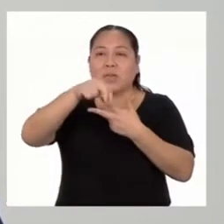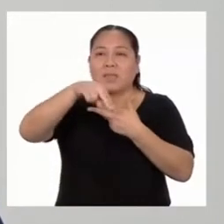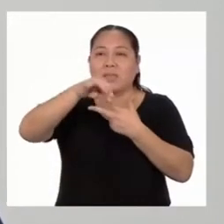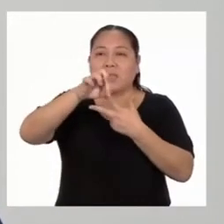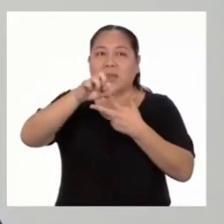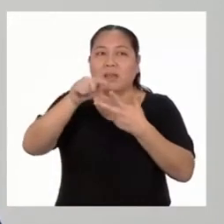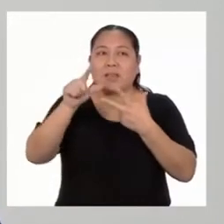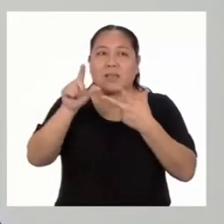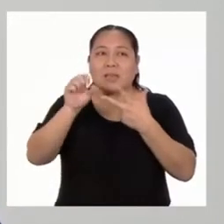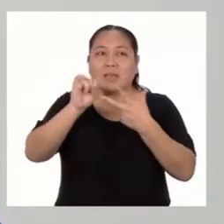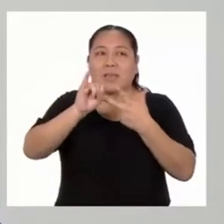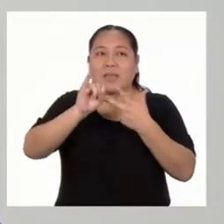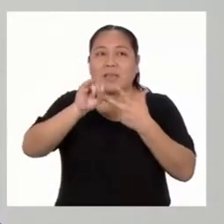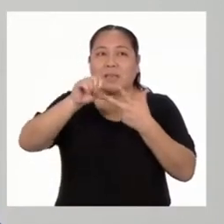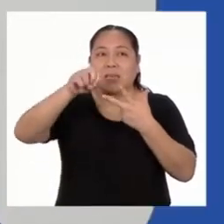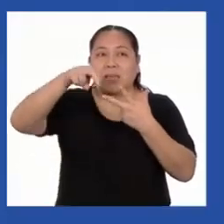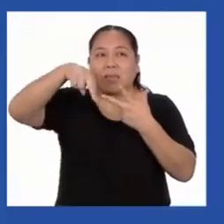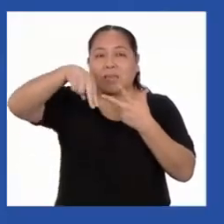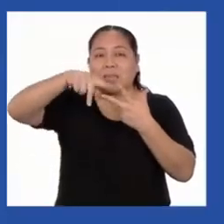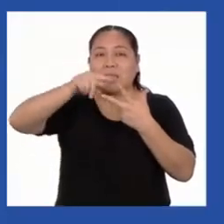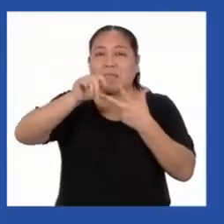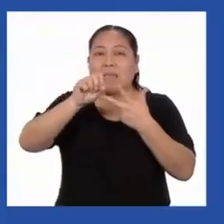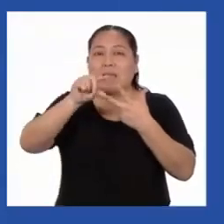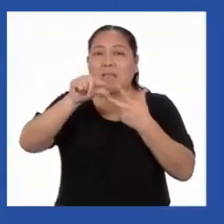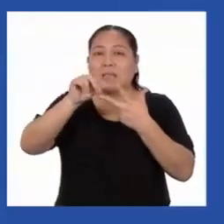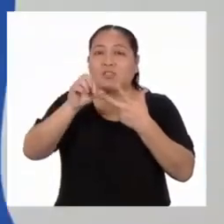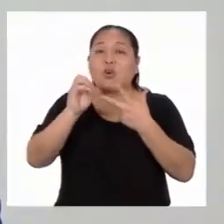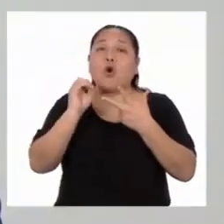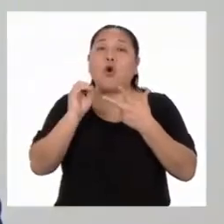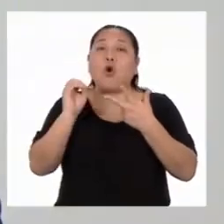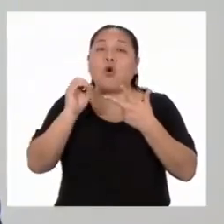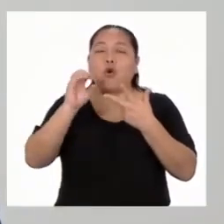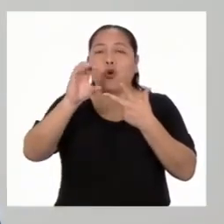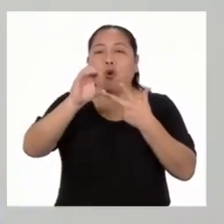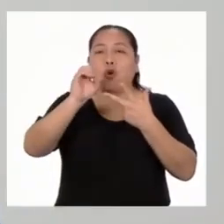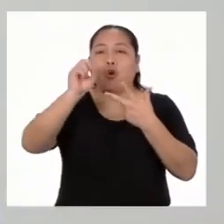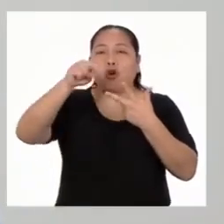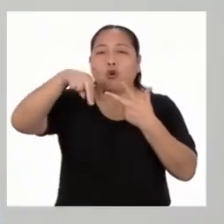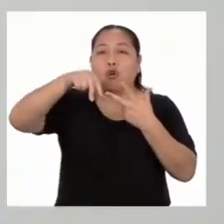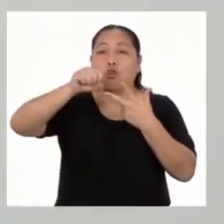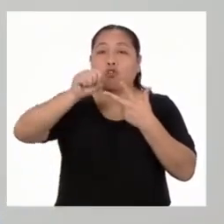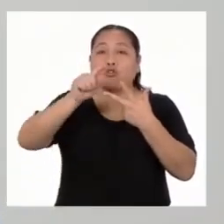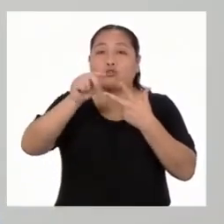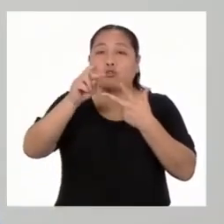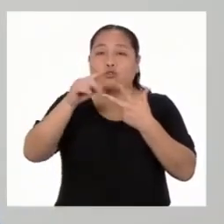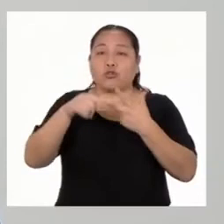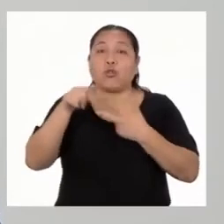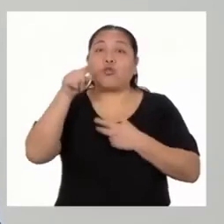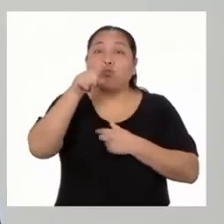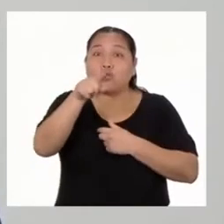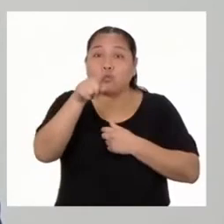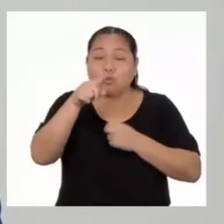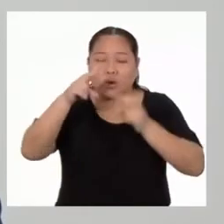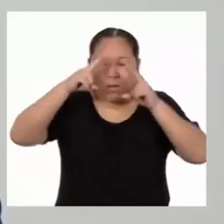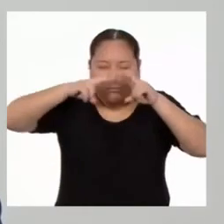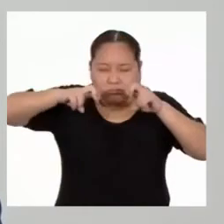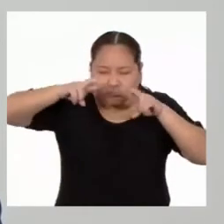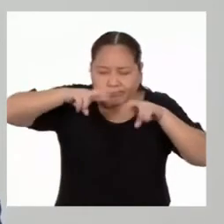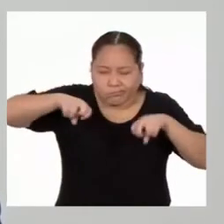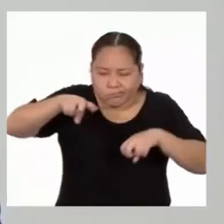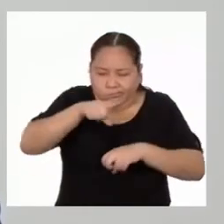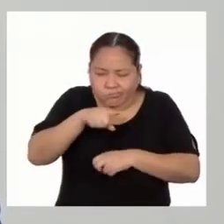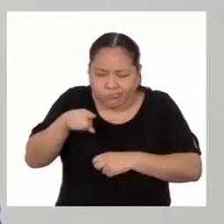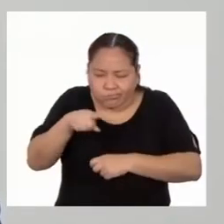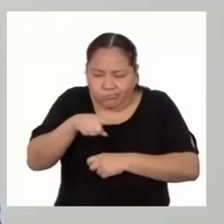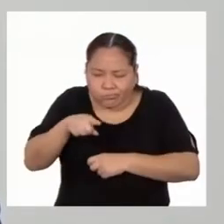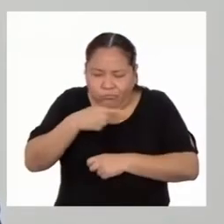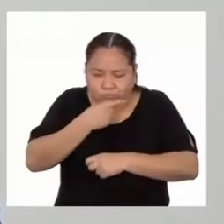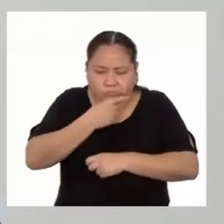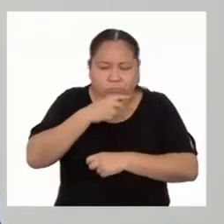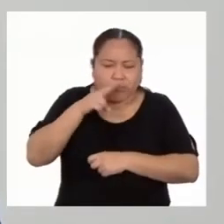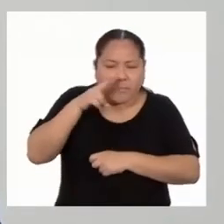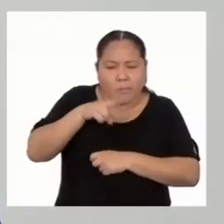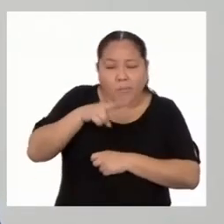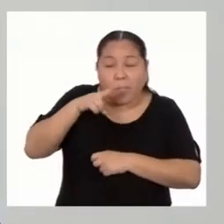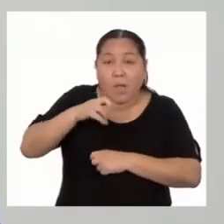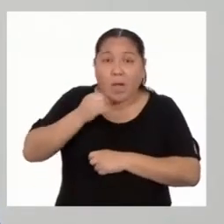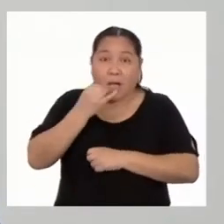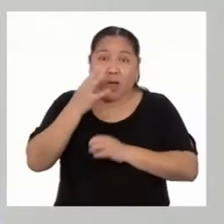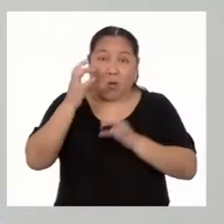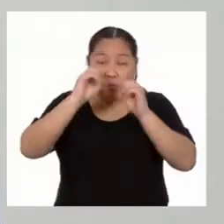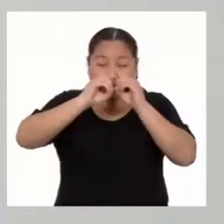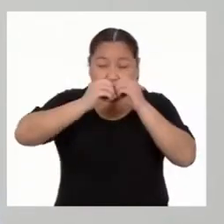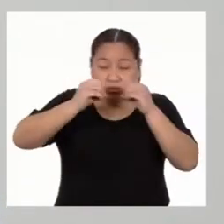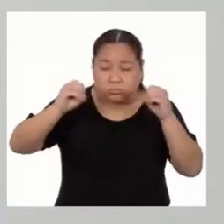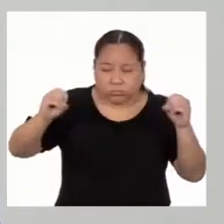de integración o construcción. Si durante el análisis de un texto ves que hay algunas oraciones que